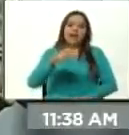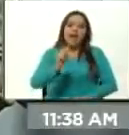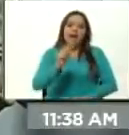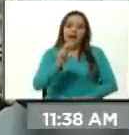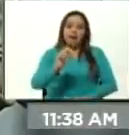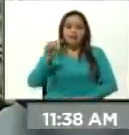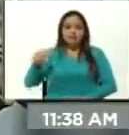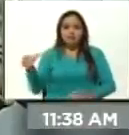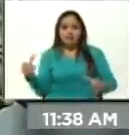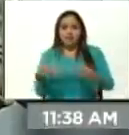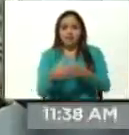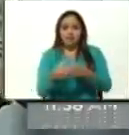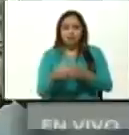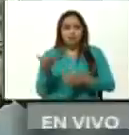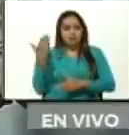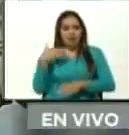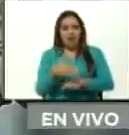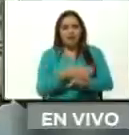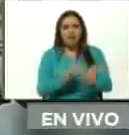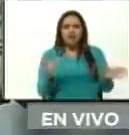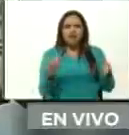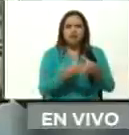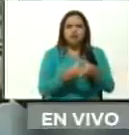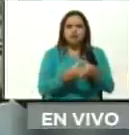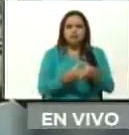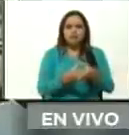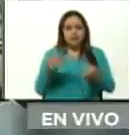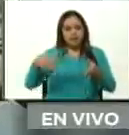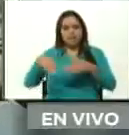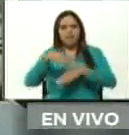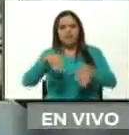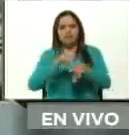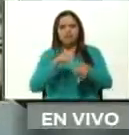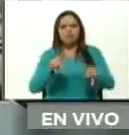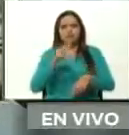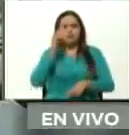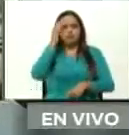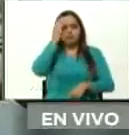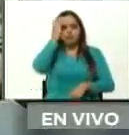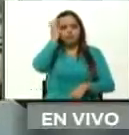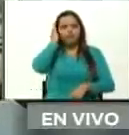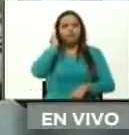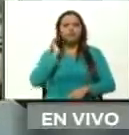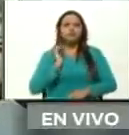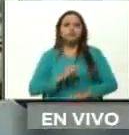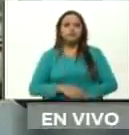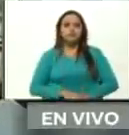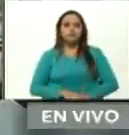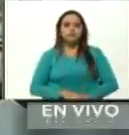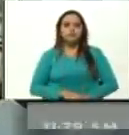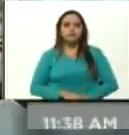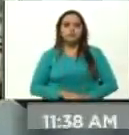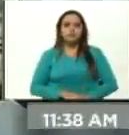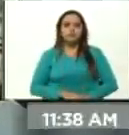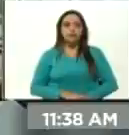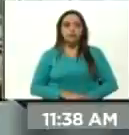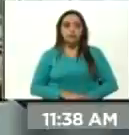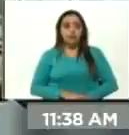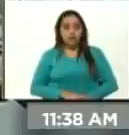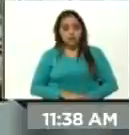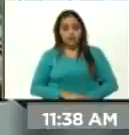acá en la reunión que sostuvimos en la sede del Ministerio Público. En tal sentido,